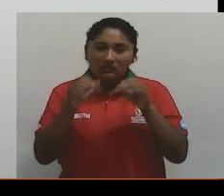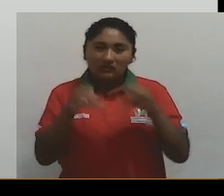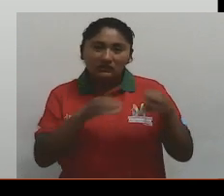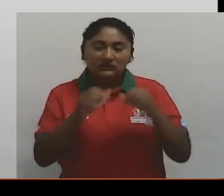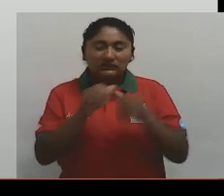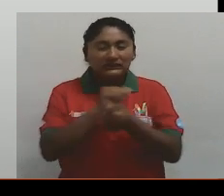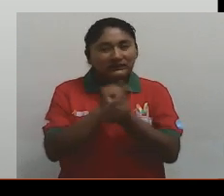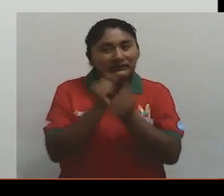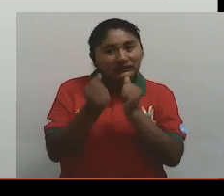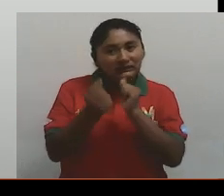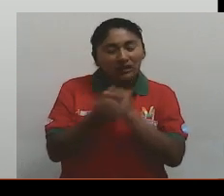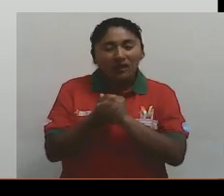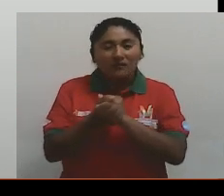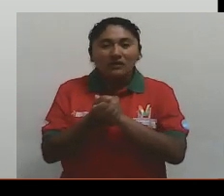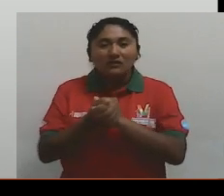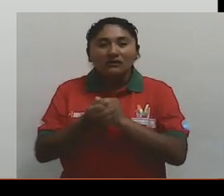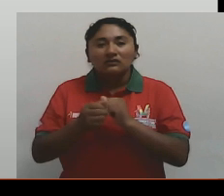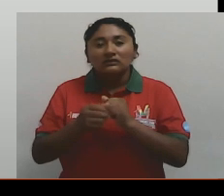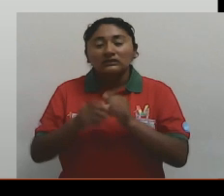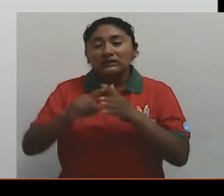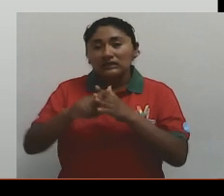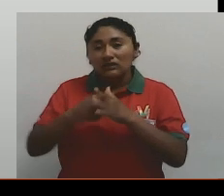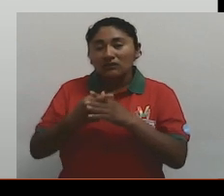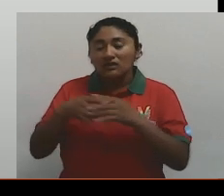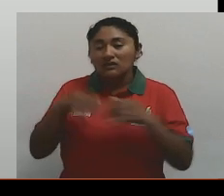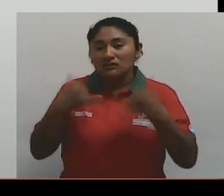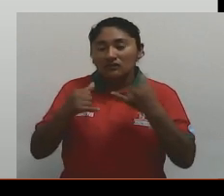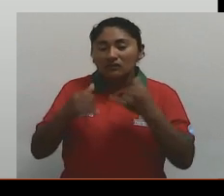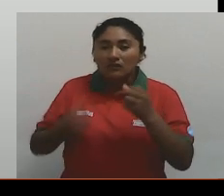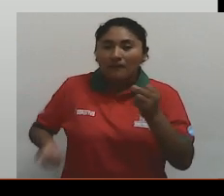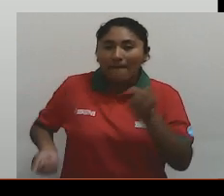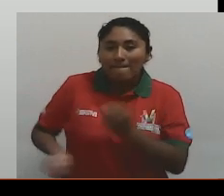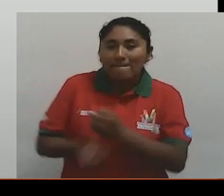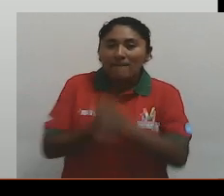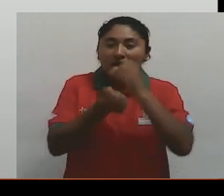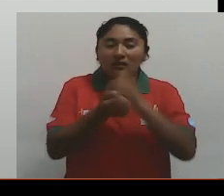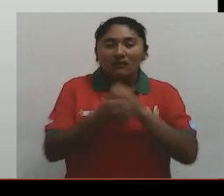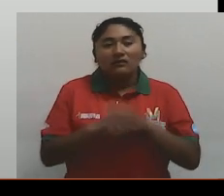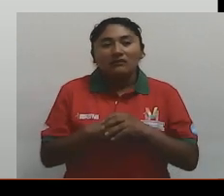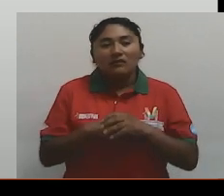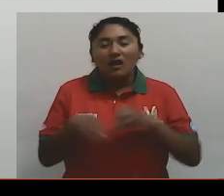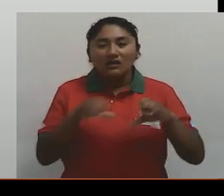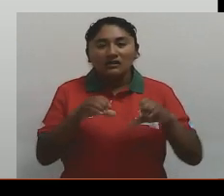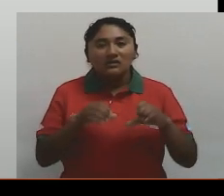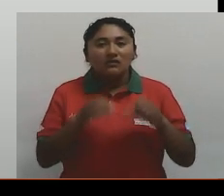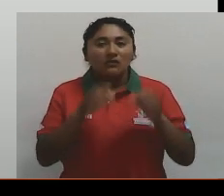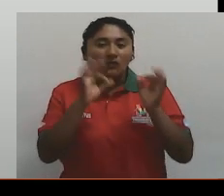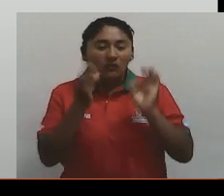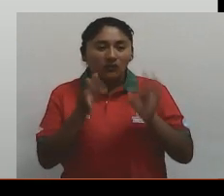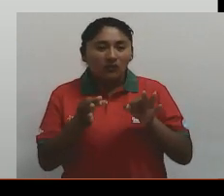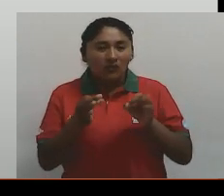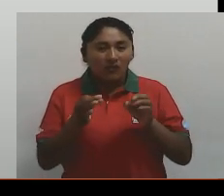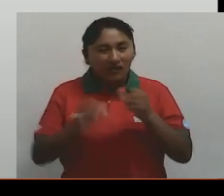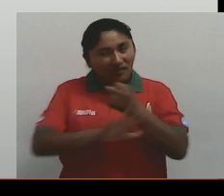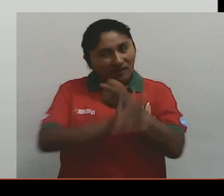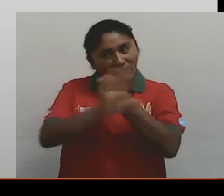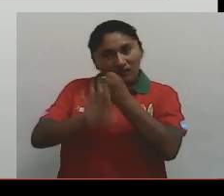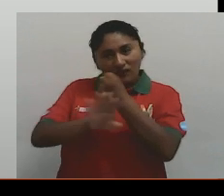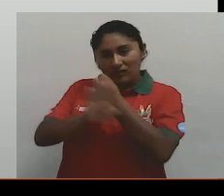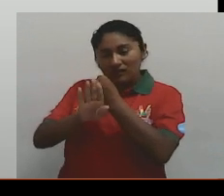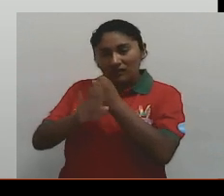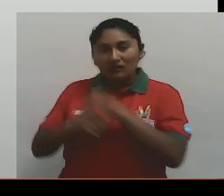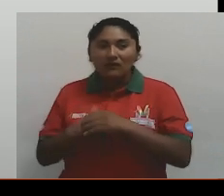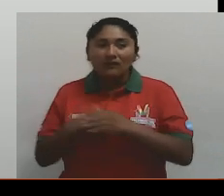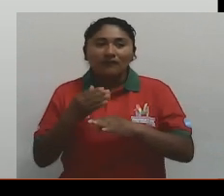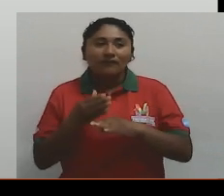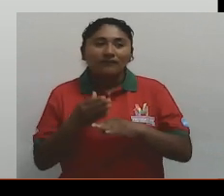el acto del saque de ser un simple medio para poner en juego el balón a ser un arma ofensiva. Antes el saque, como se decía, era